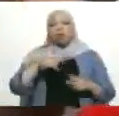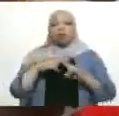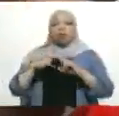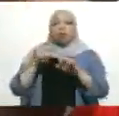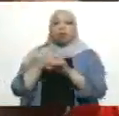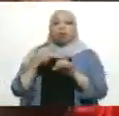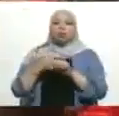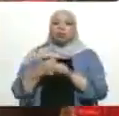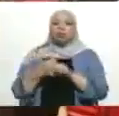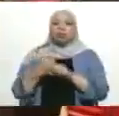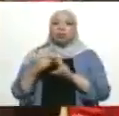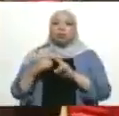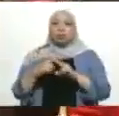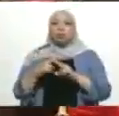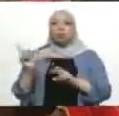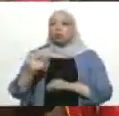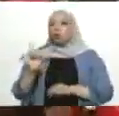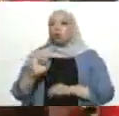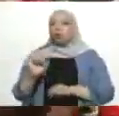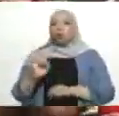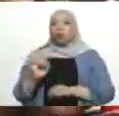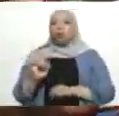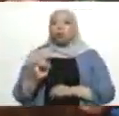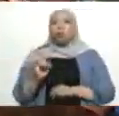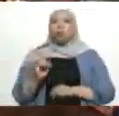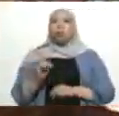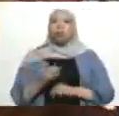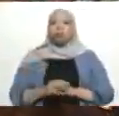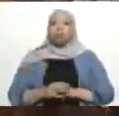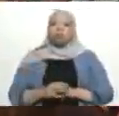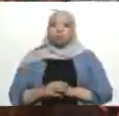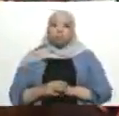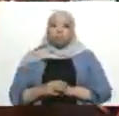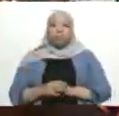El Táchira se iba a entregar. Iba a ser